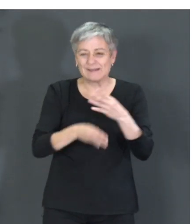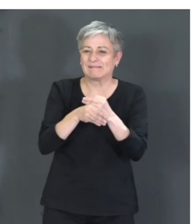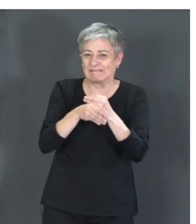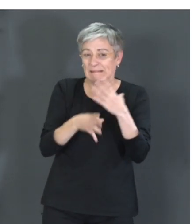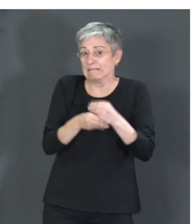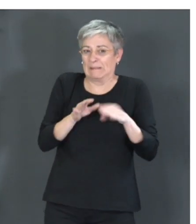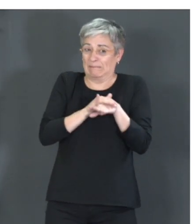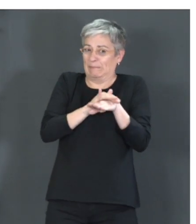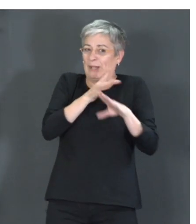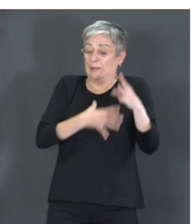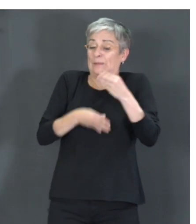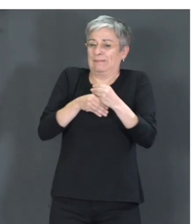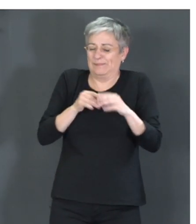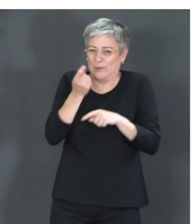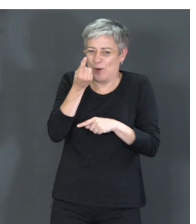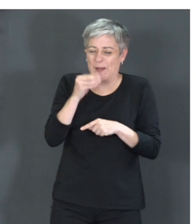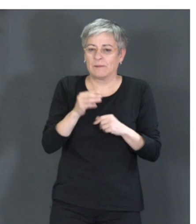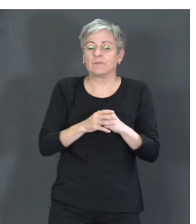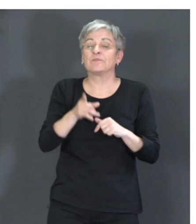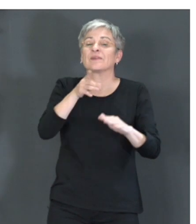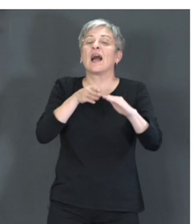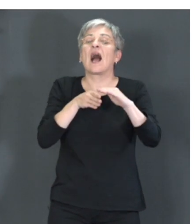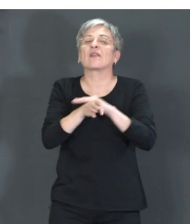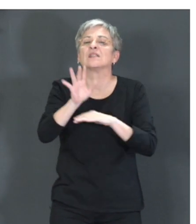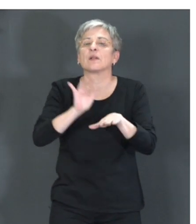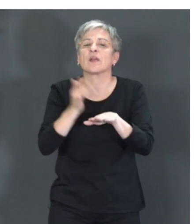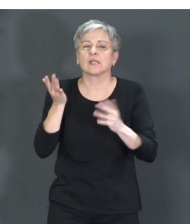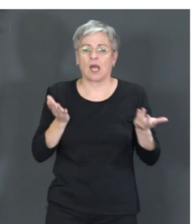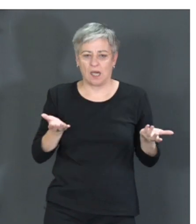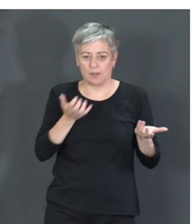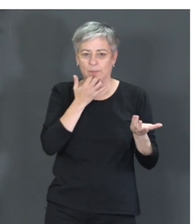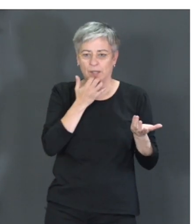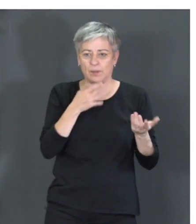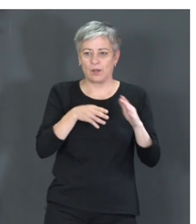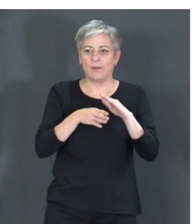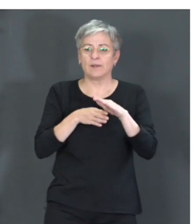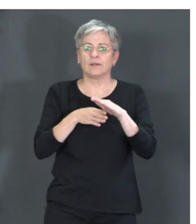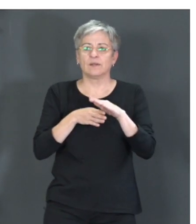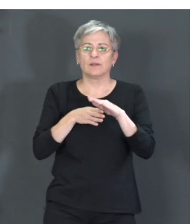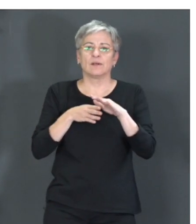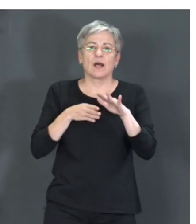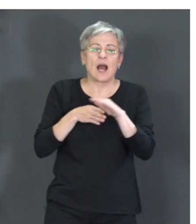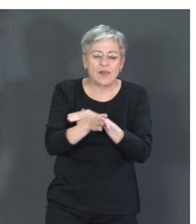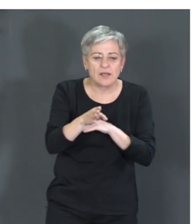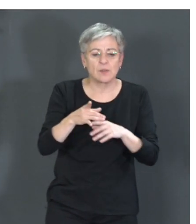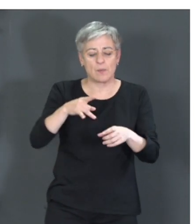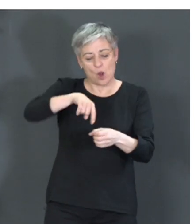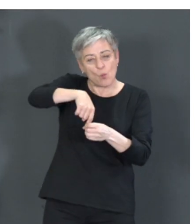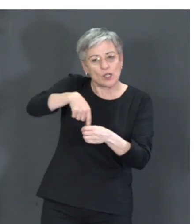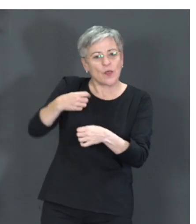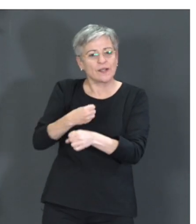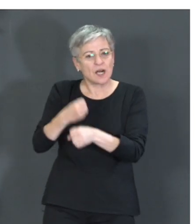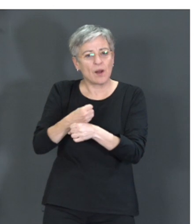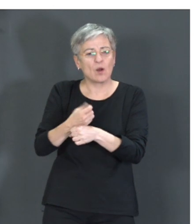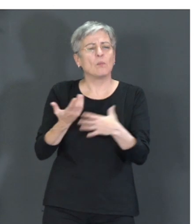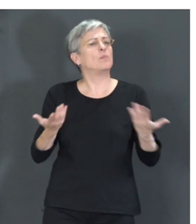tiempo, perdón, simplemente como la accesibilidad digital. O sea, siempre hablamos de los centros de trabajo, pero también